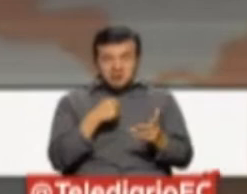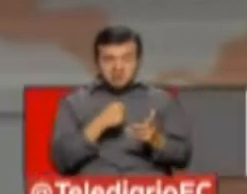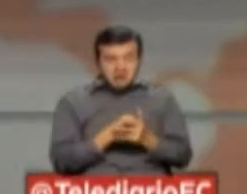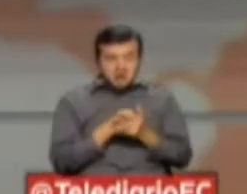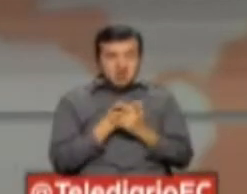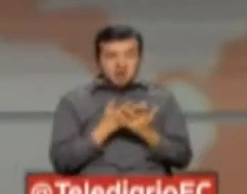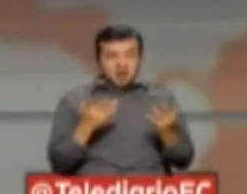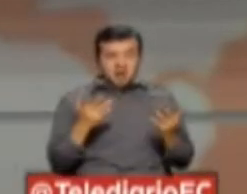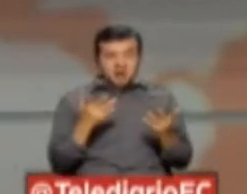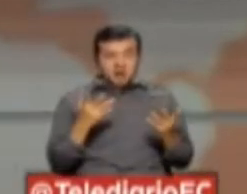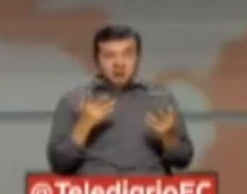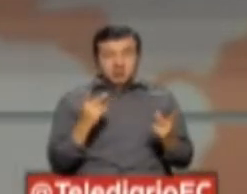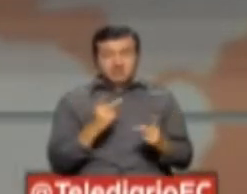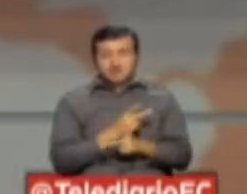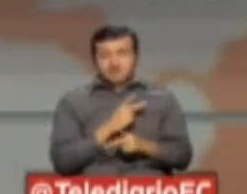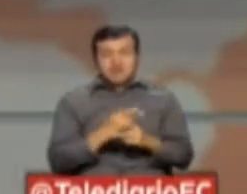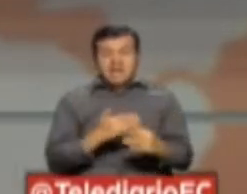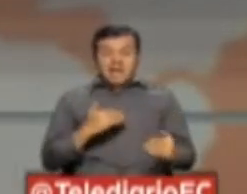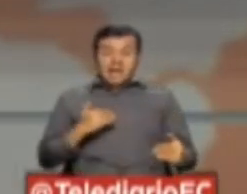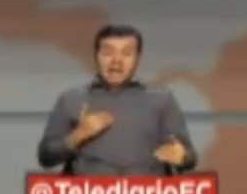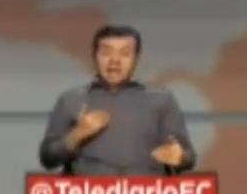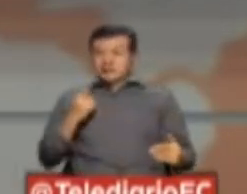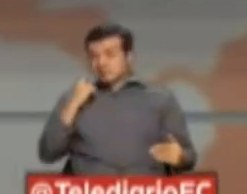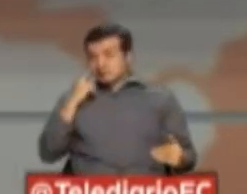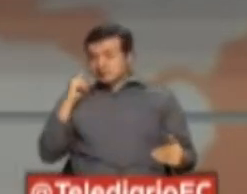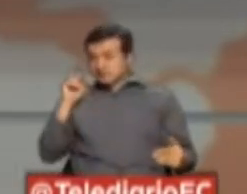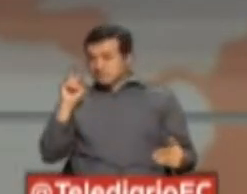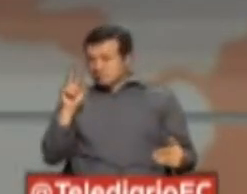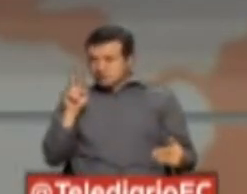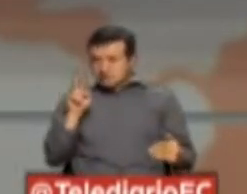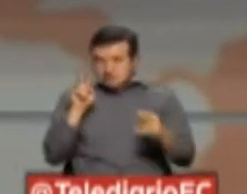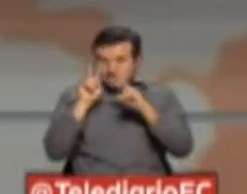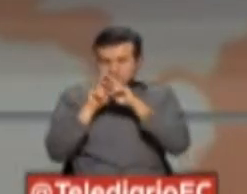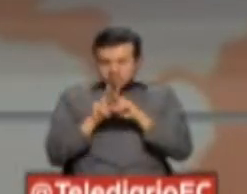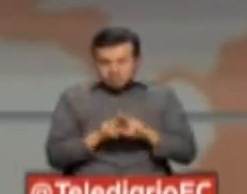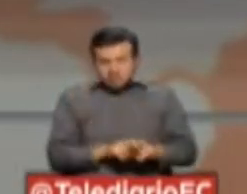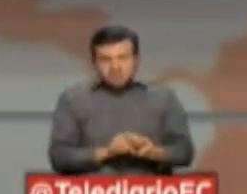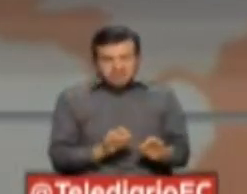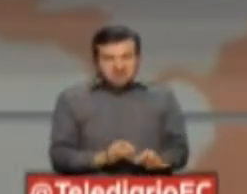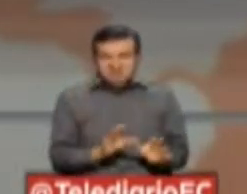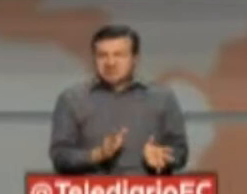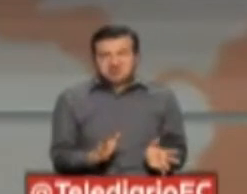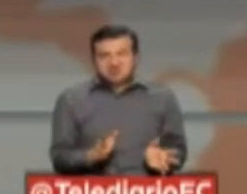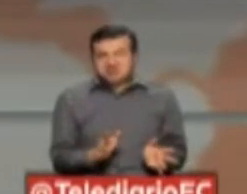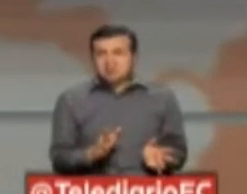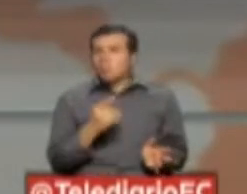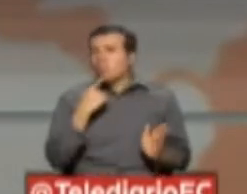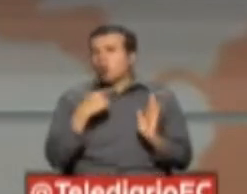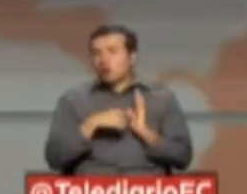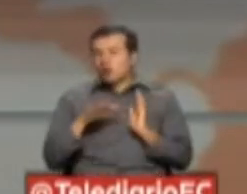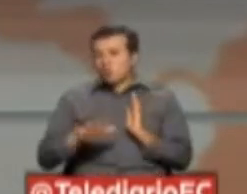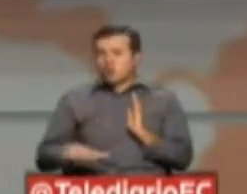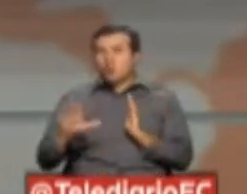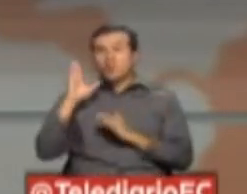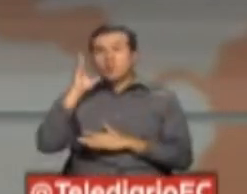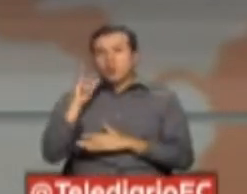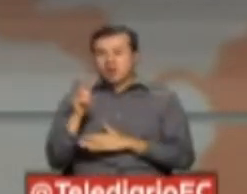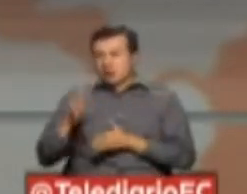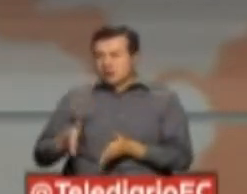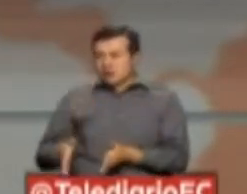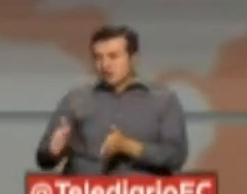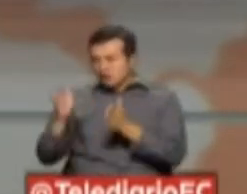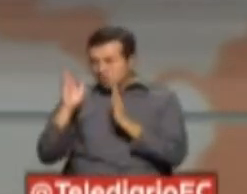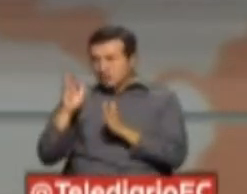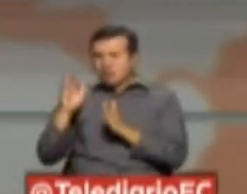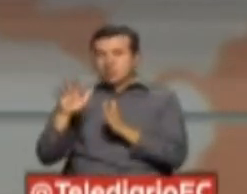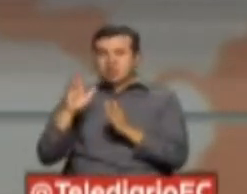es el último eslabón de una cadena de inobservancias si analizamos el siniestro de de molleturo cuenca y la que se vive